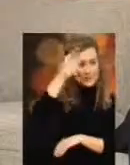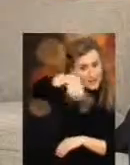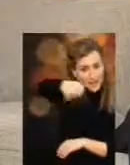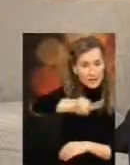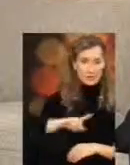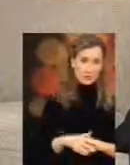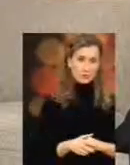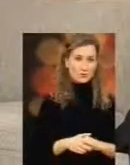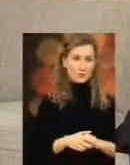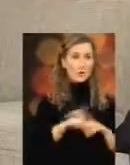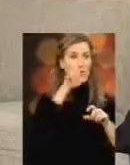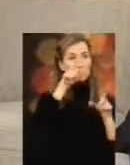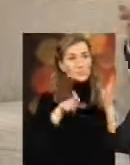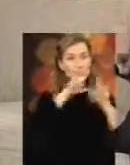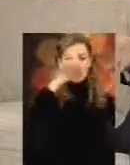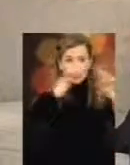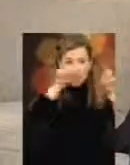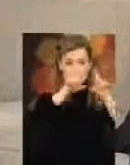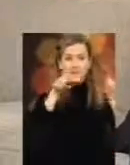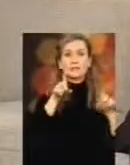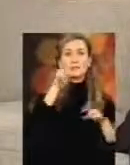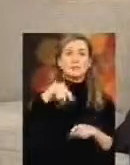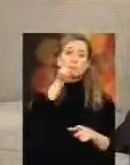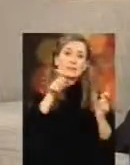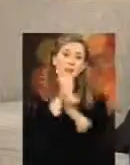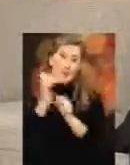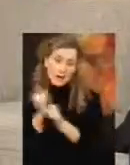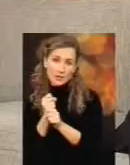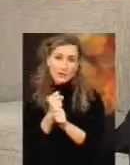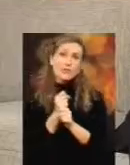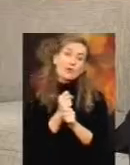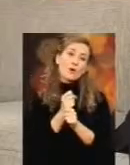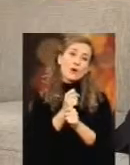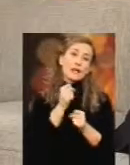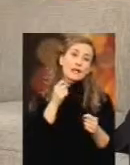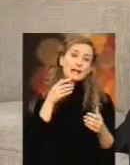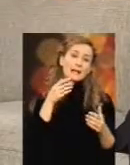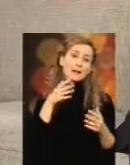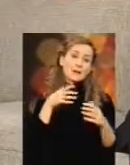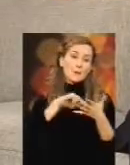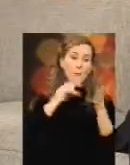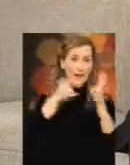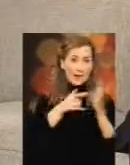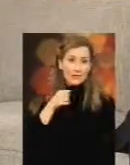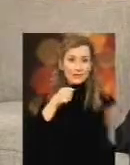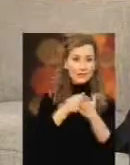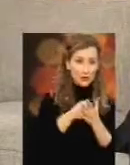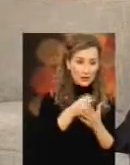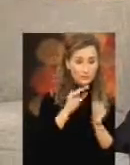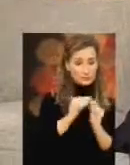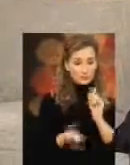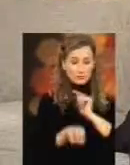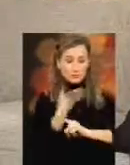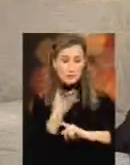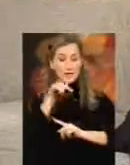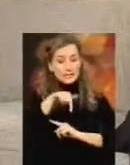el gobierno piensa en ellos, con los empresarios y con los trabajadores cuando hemos elaborado el llamado plan de choque para que